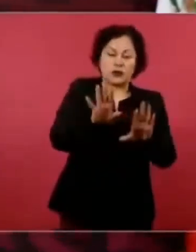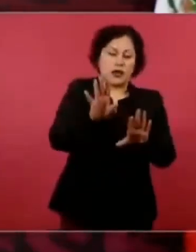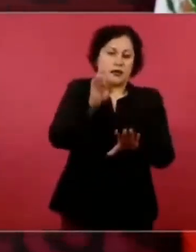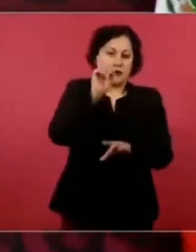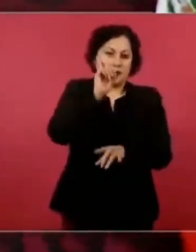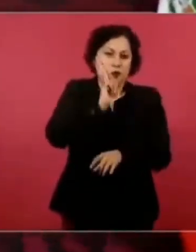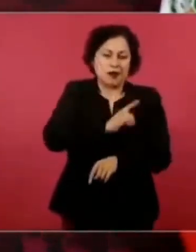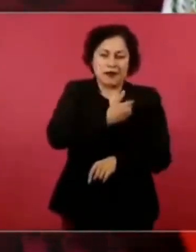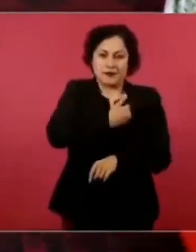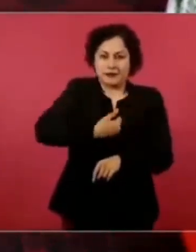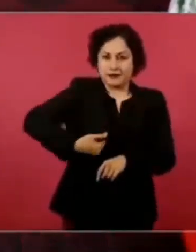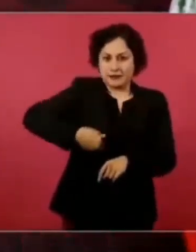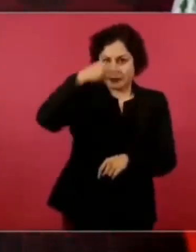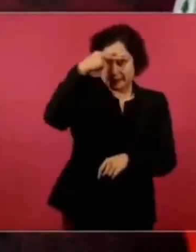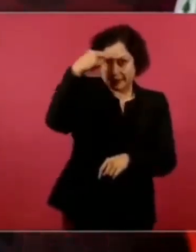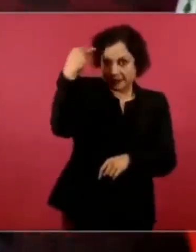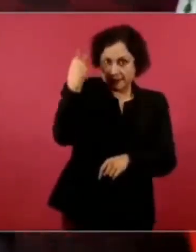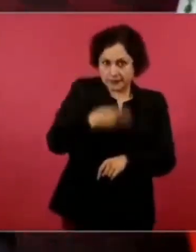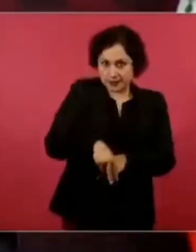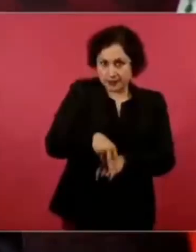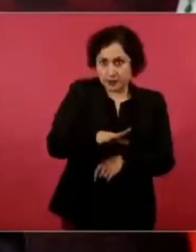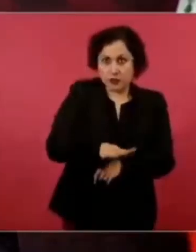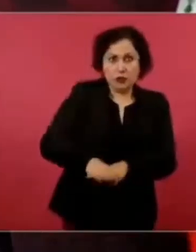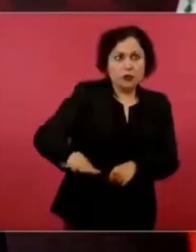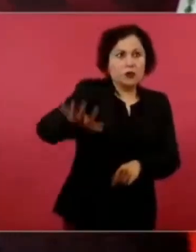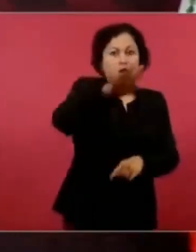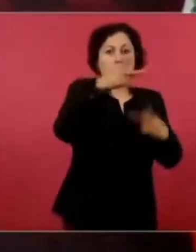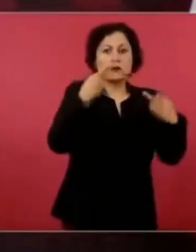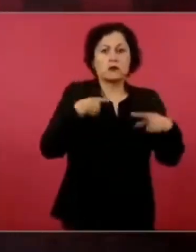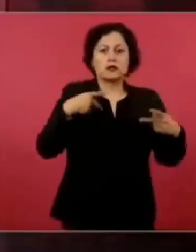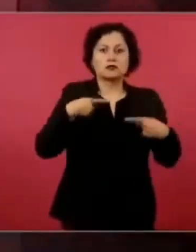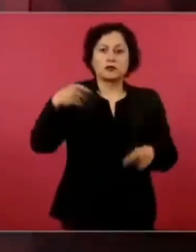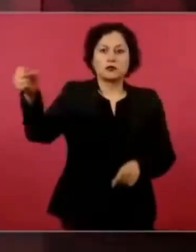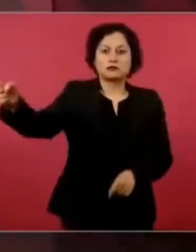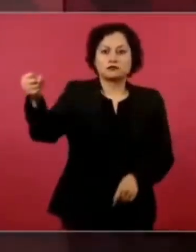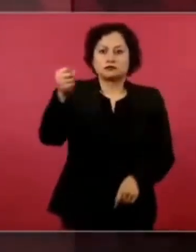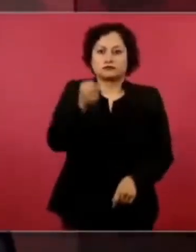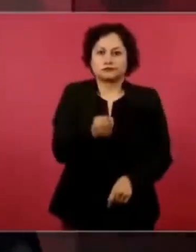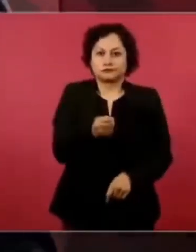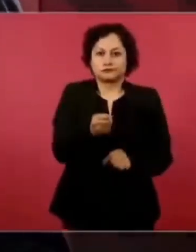es electa por el pueblo y entra en funciones